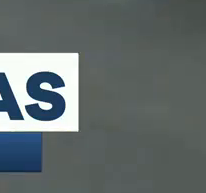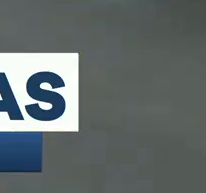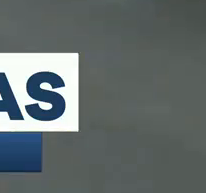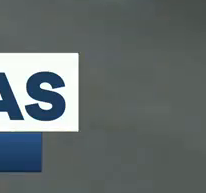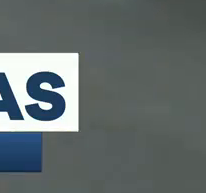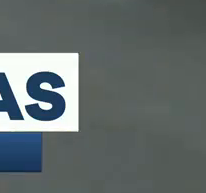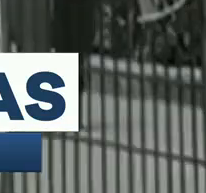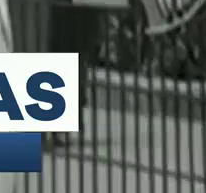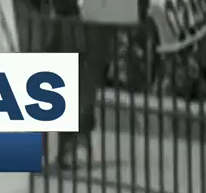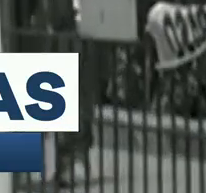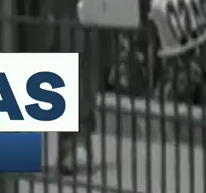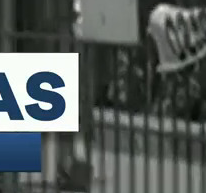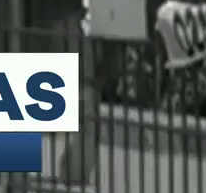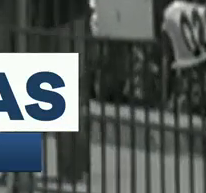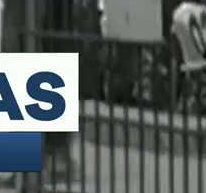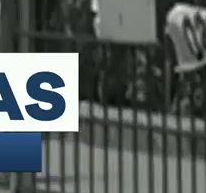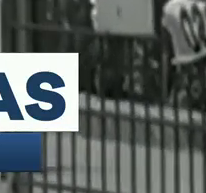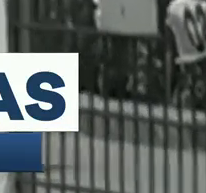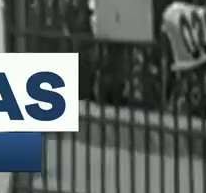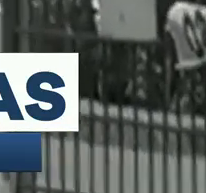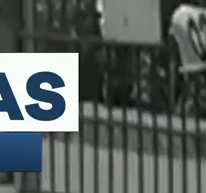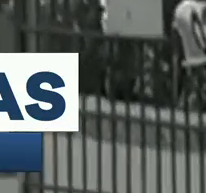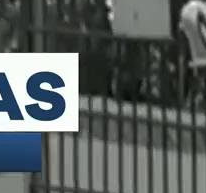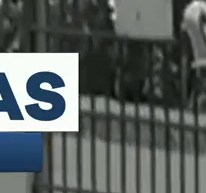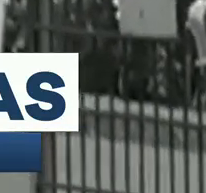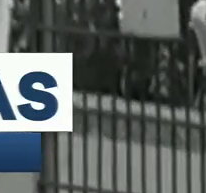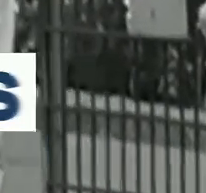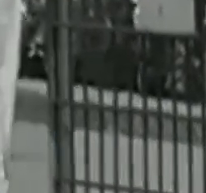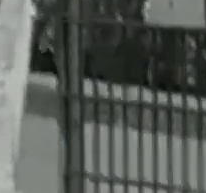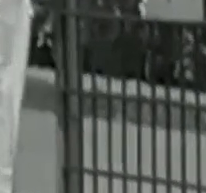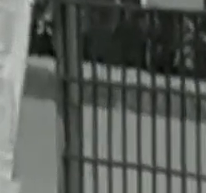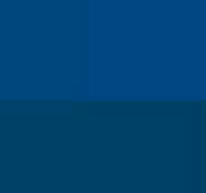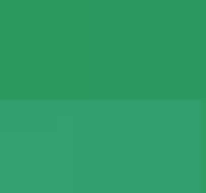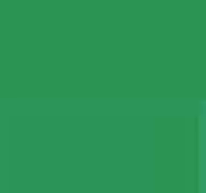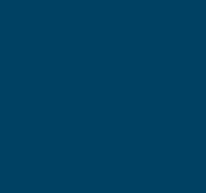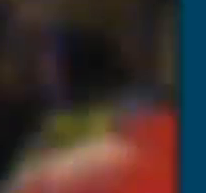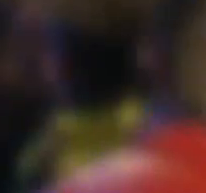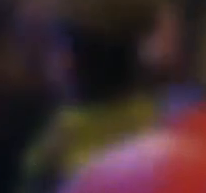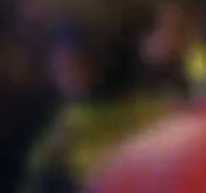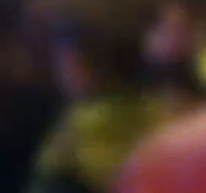no iniciarán procesos contra el menor y le brindarán toda la ayuda necesaria.